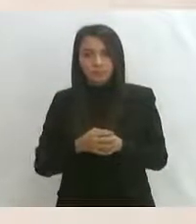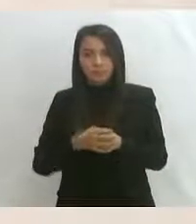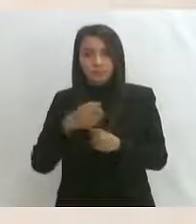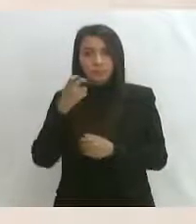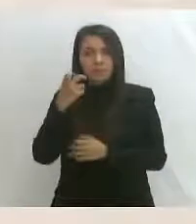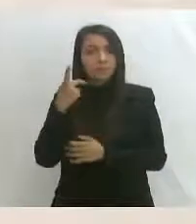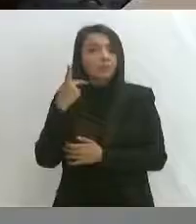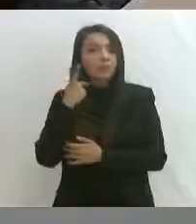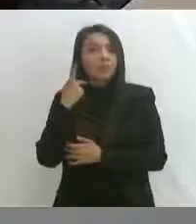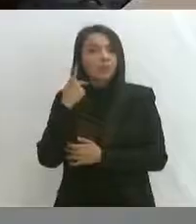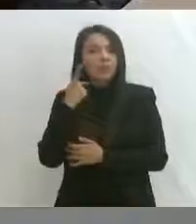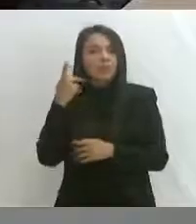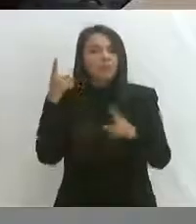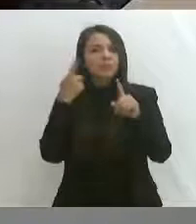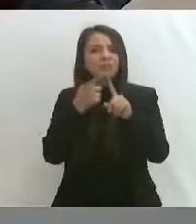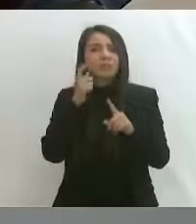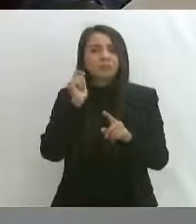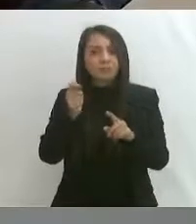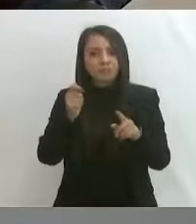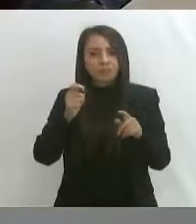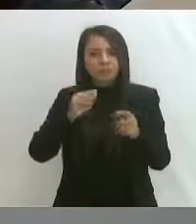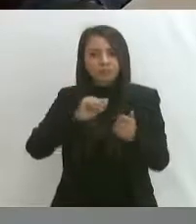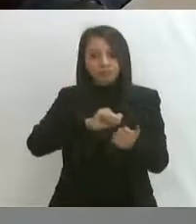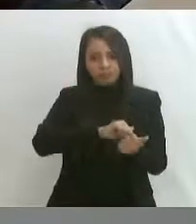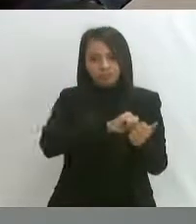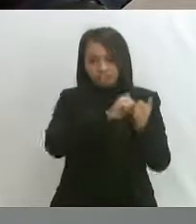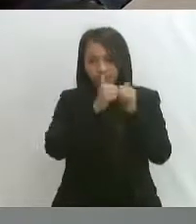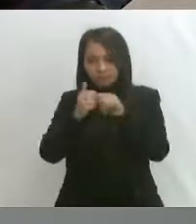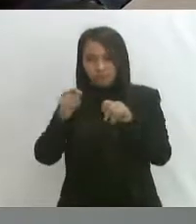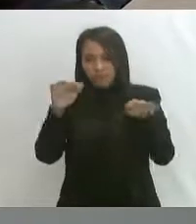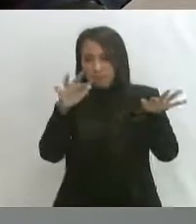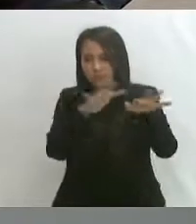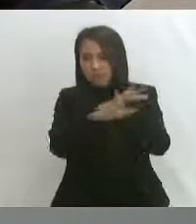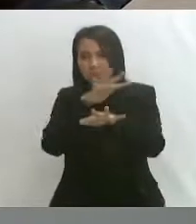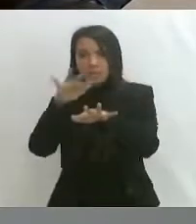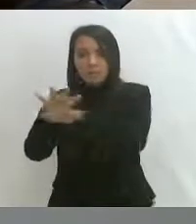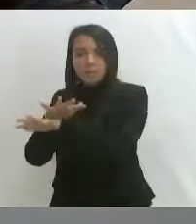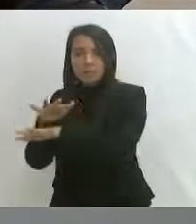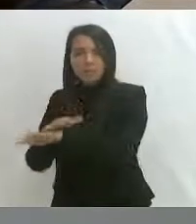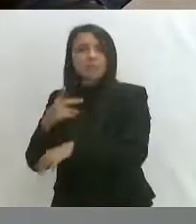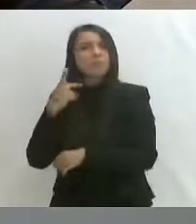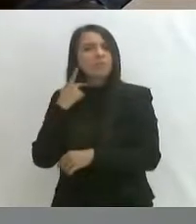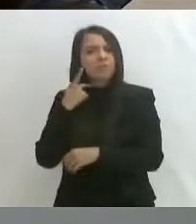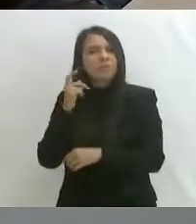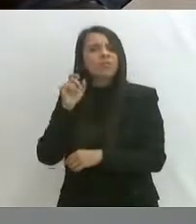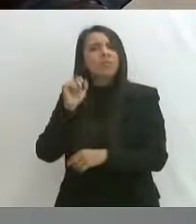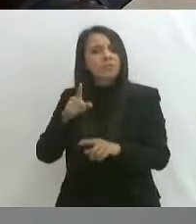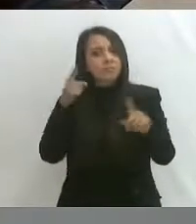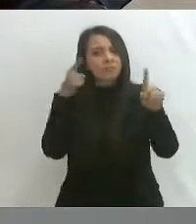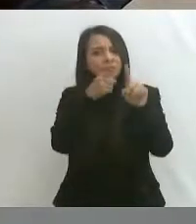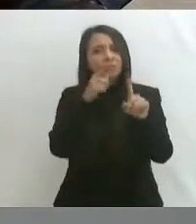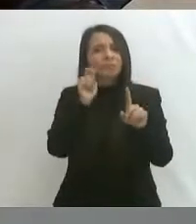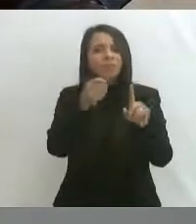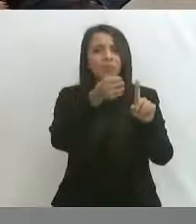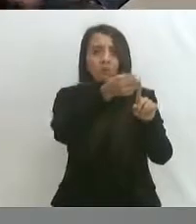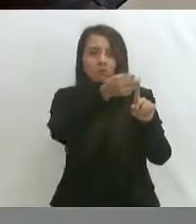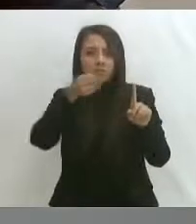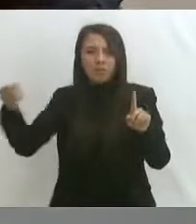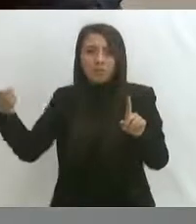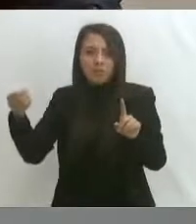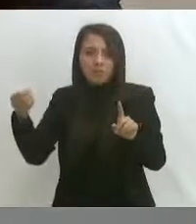es transformar, pero política también es poner orden en el caos.